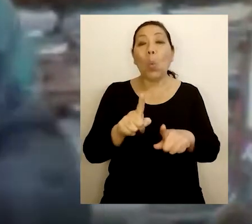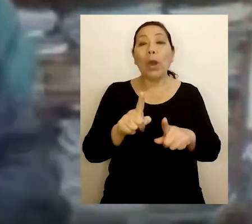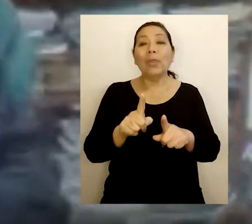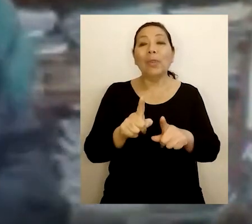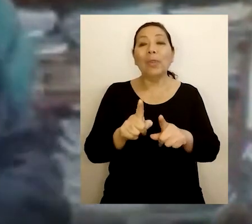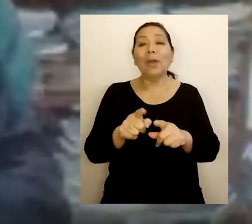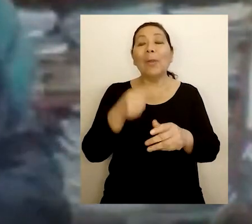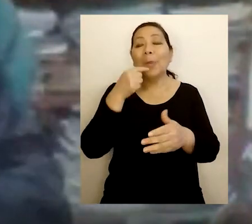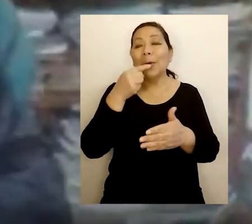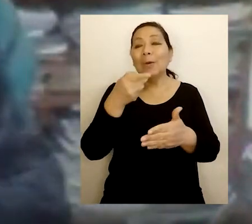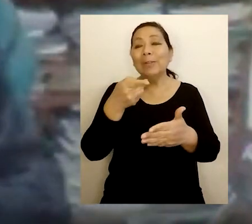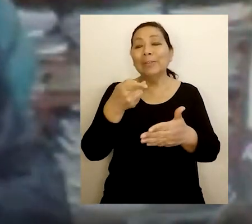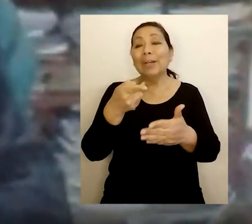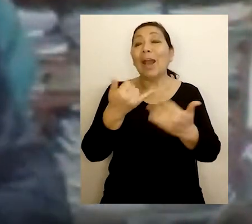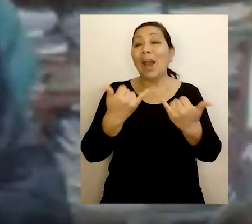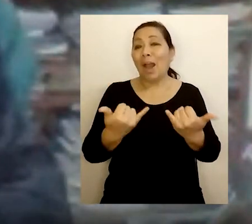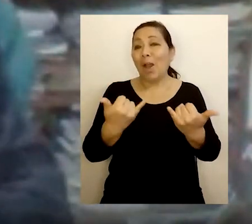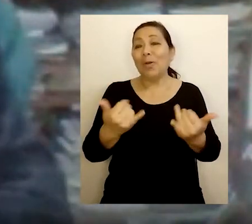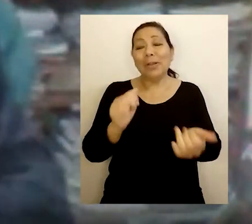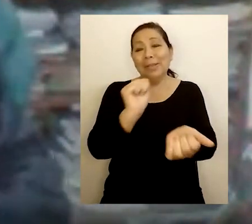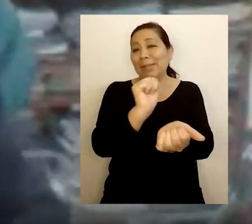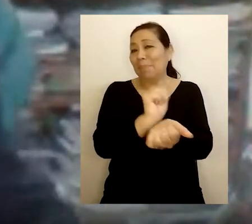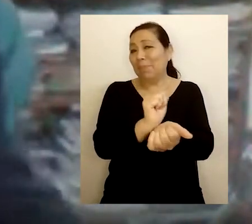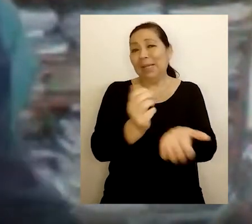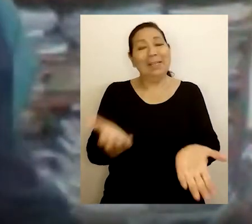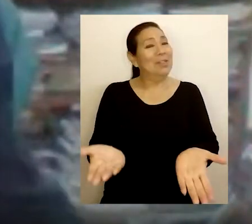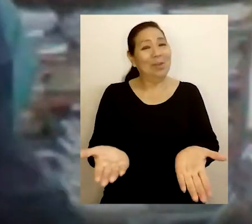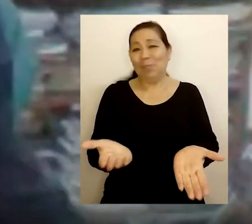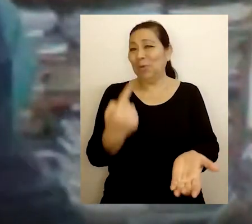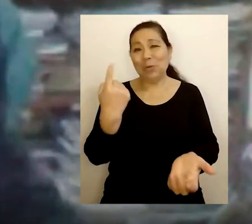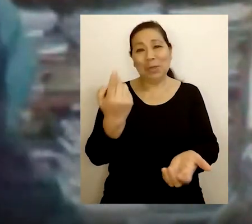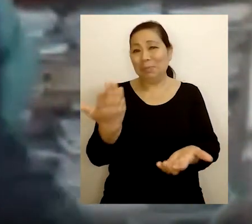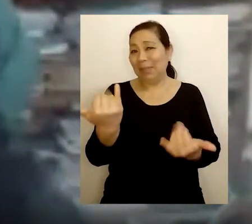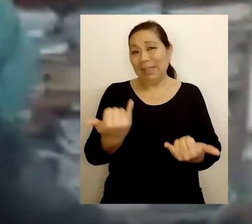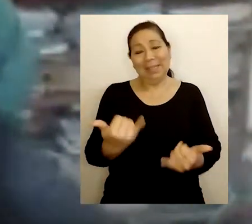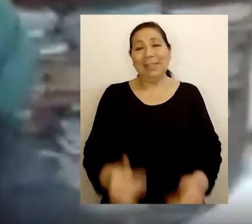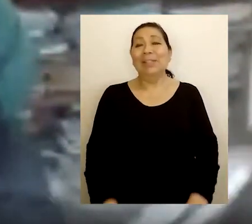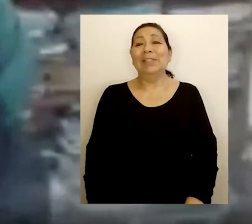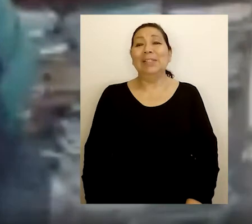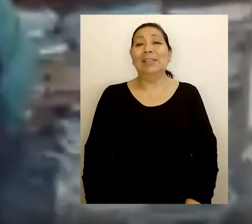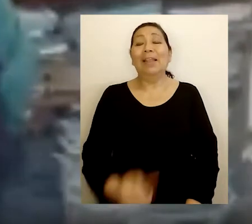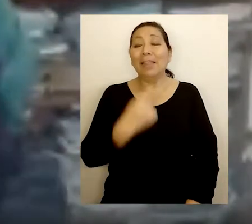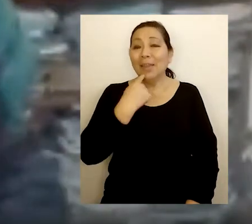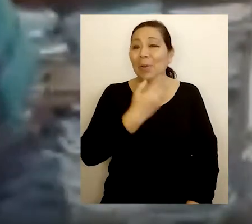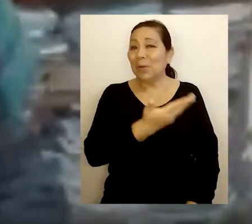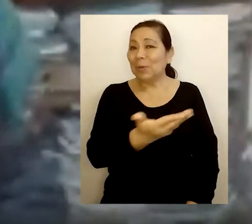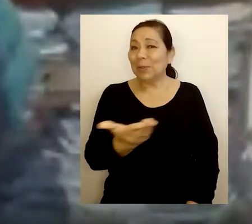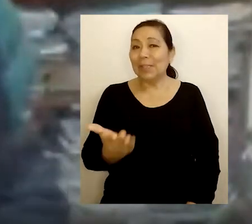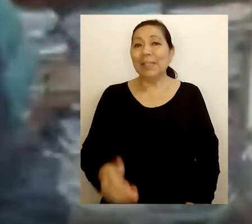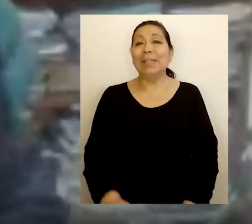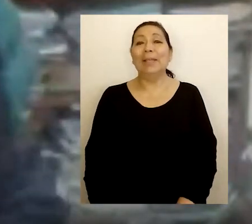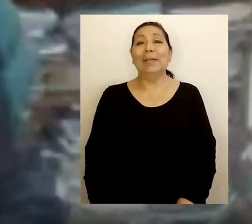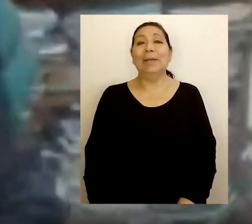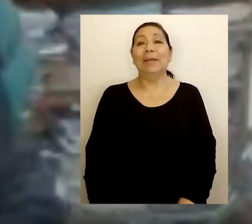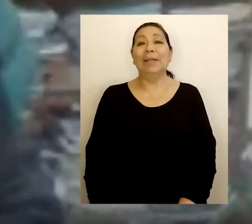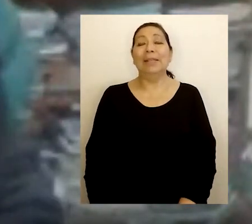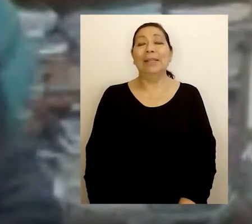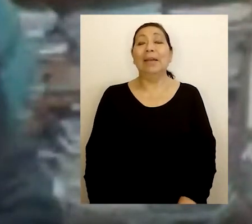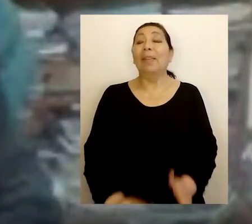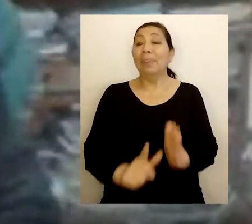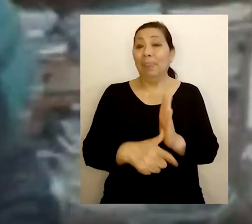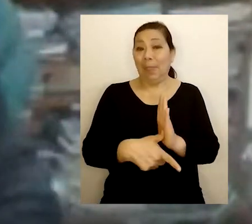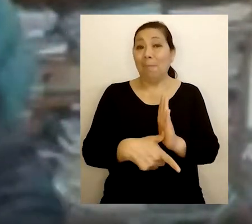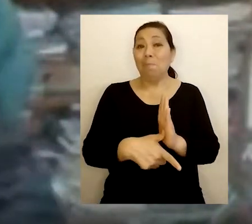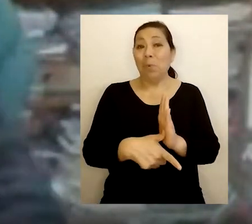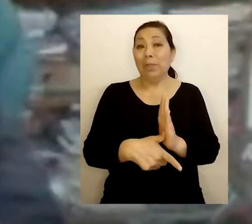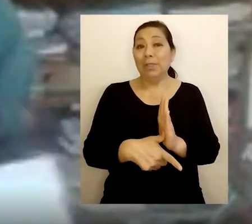en que se le abre instrucción y ahora que está detenido. No solo eso, señores magistrados, después de